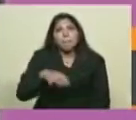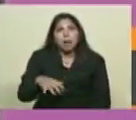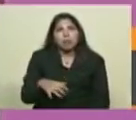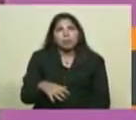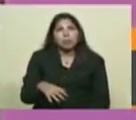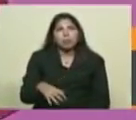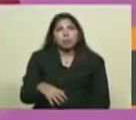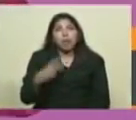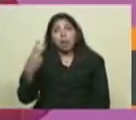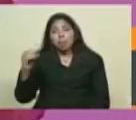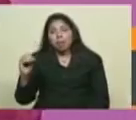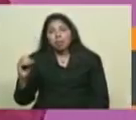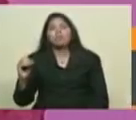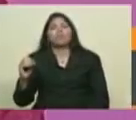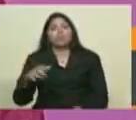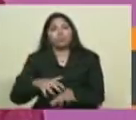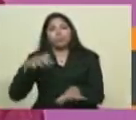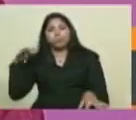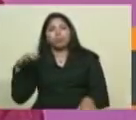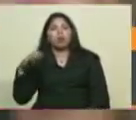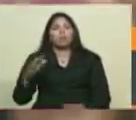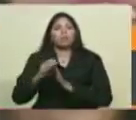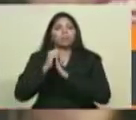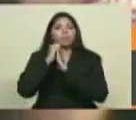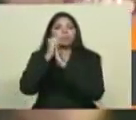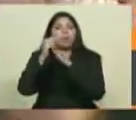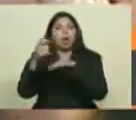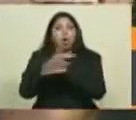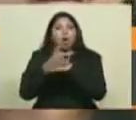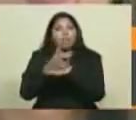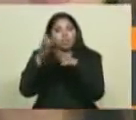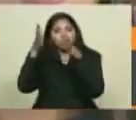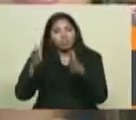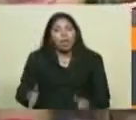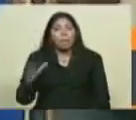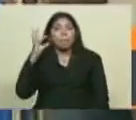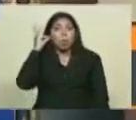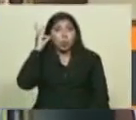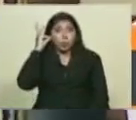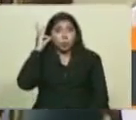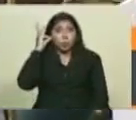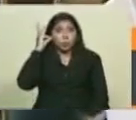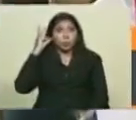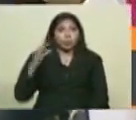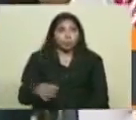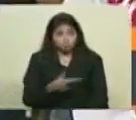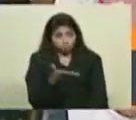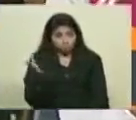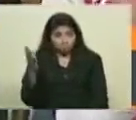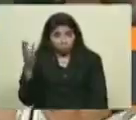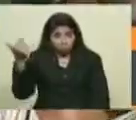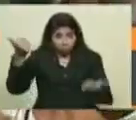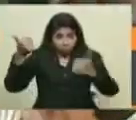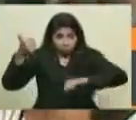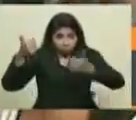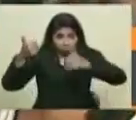menos 20 sean mujeres al frente de los estados del país. ¿Les parece?